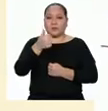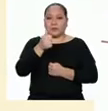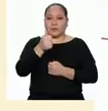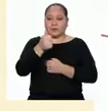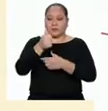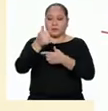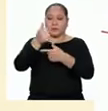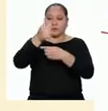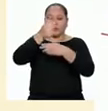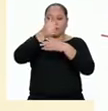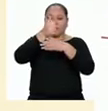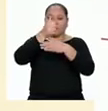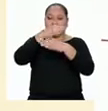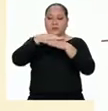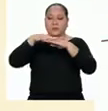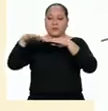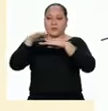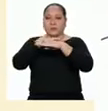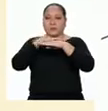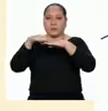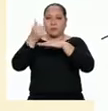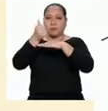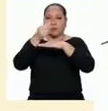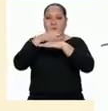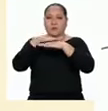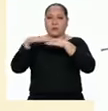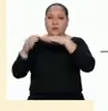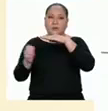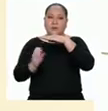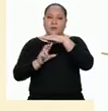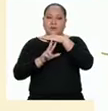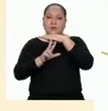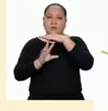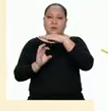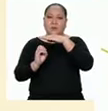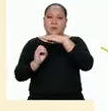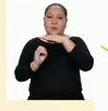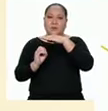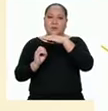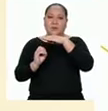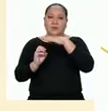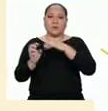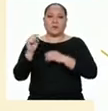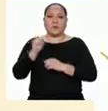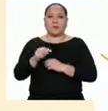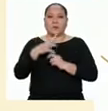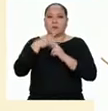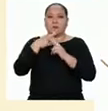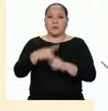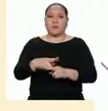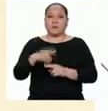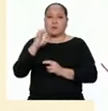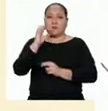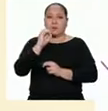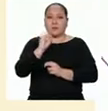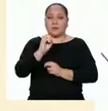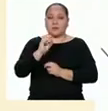10 entre el total de la muestra, 30, lo cual nos resulta